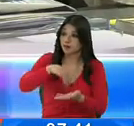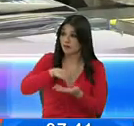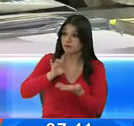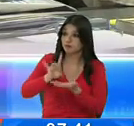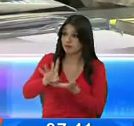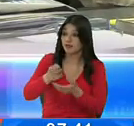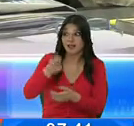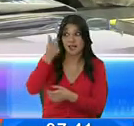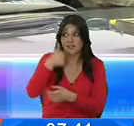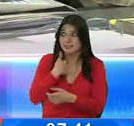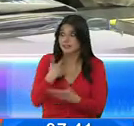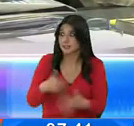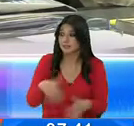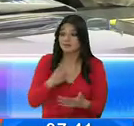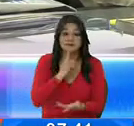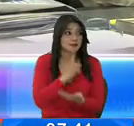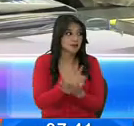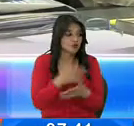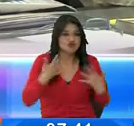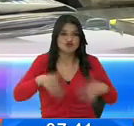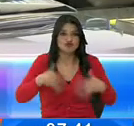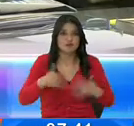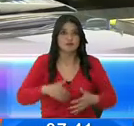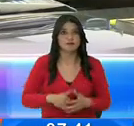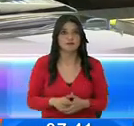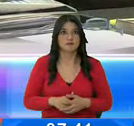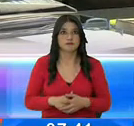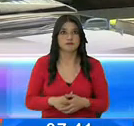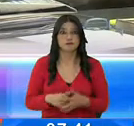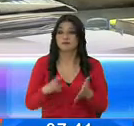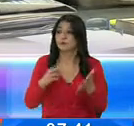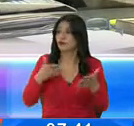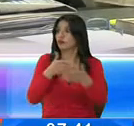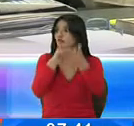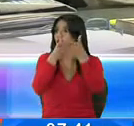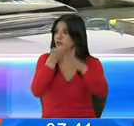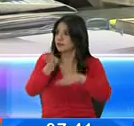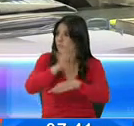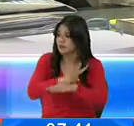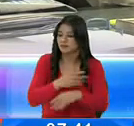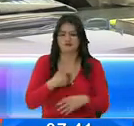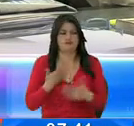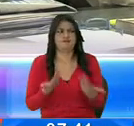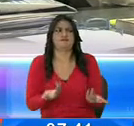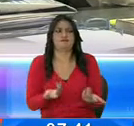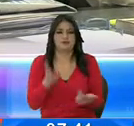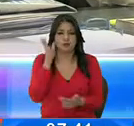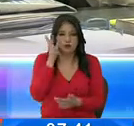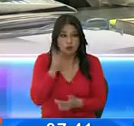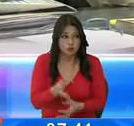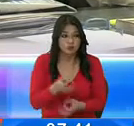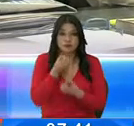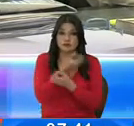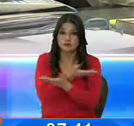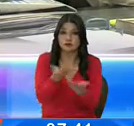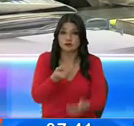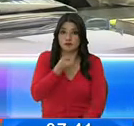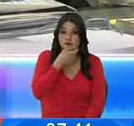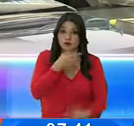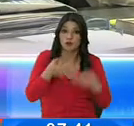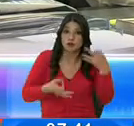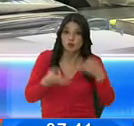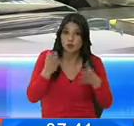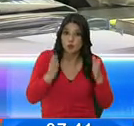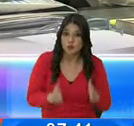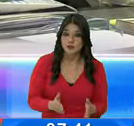desde la casita ustedes y yo la función legislativa creíble que seguramente